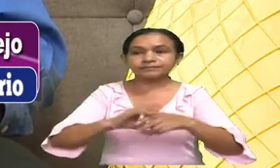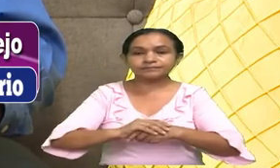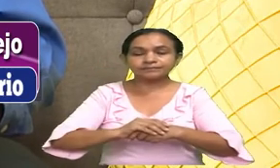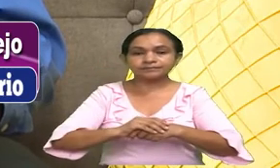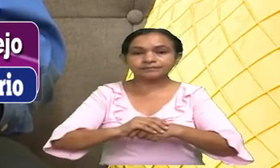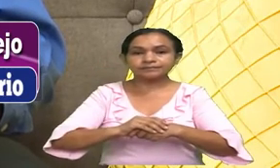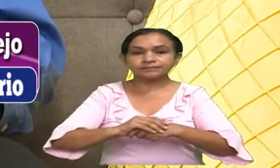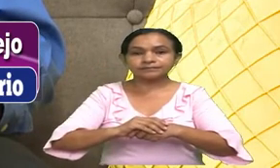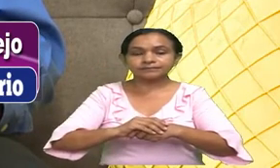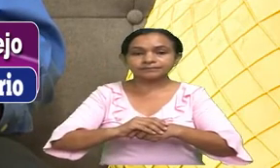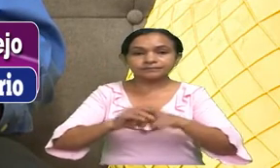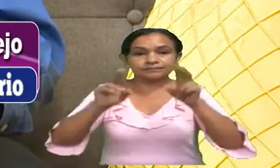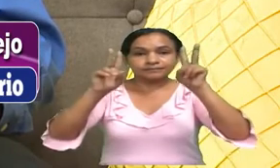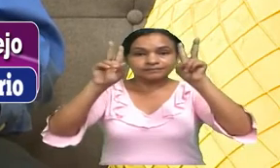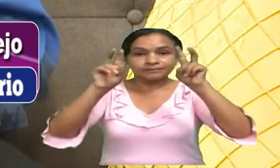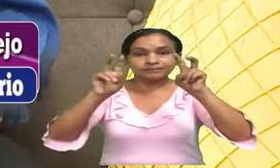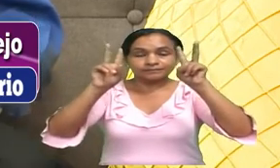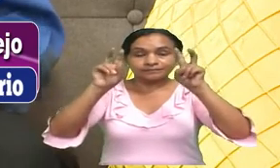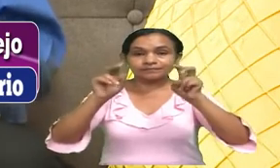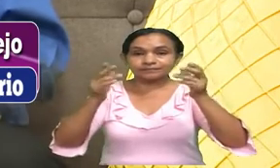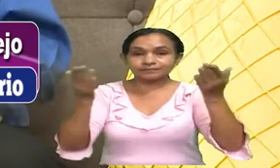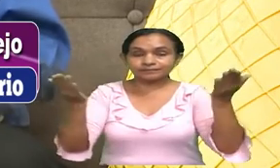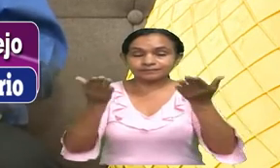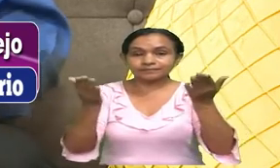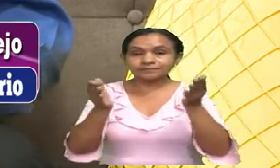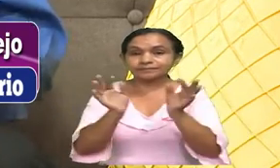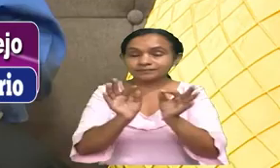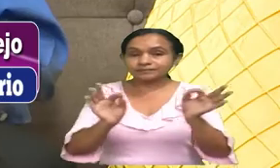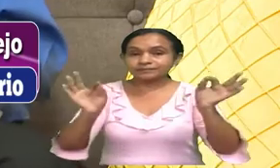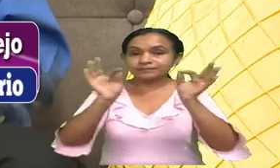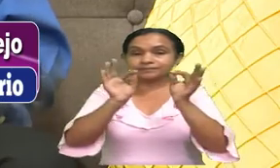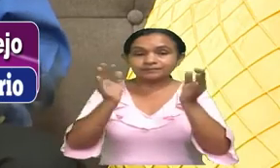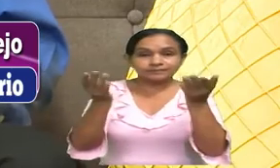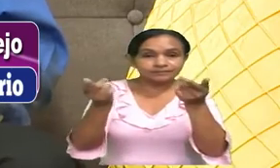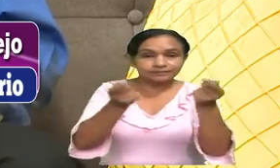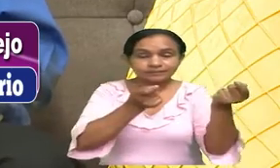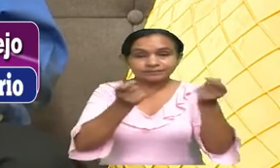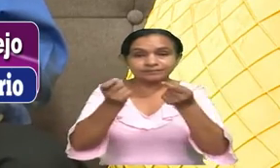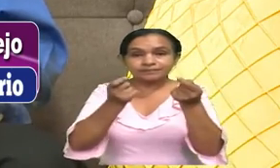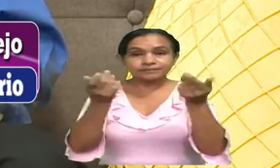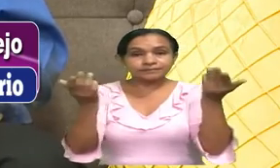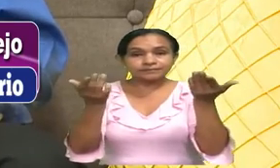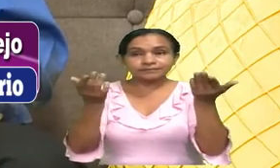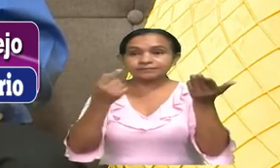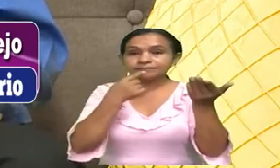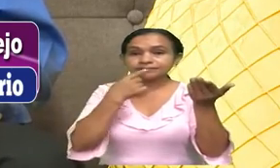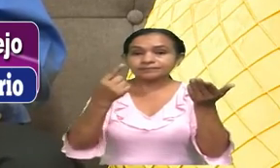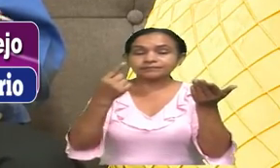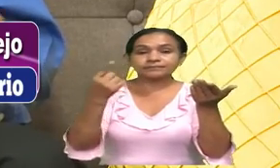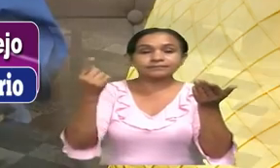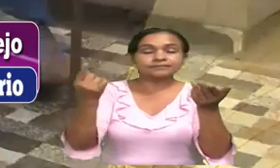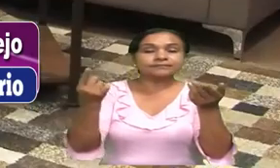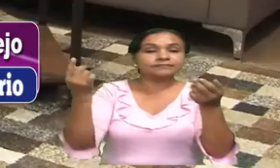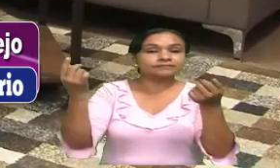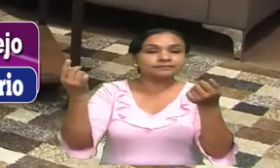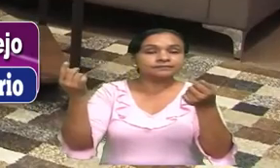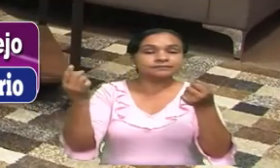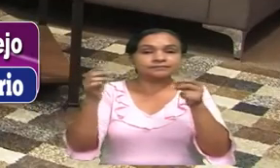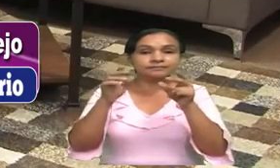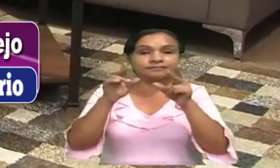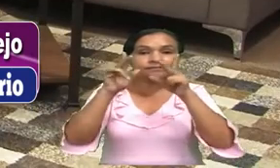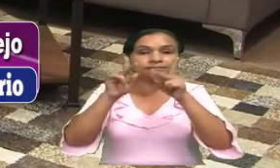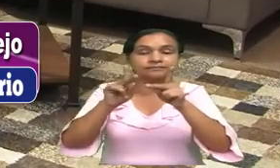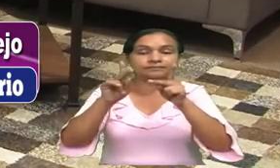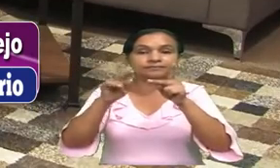para un tema menos riguroso, menos rígido. ¿Qué le dijeron cuando vinieron los rectores acá al país? Pues